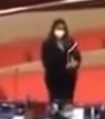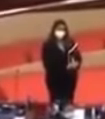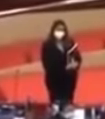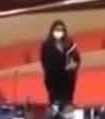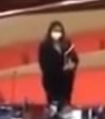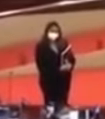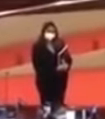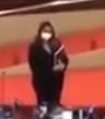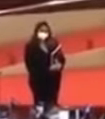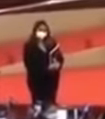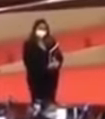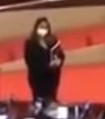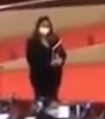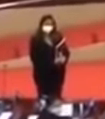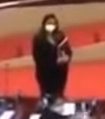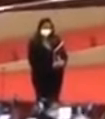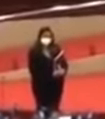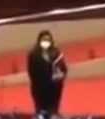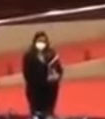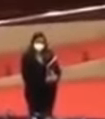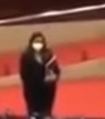gobierno.